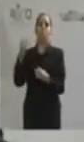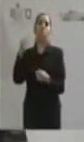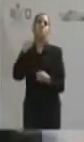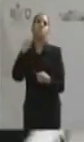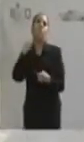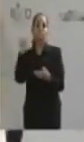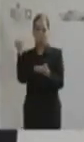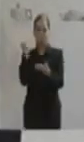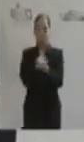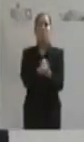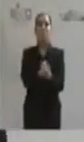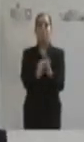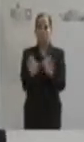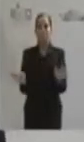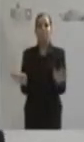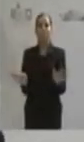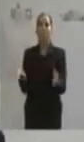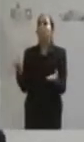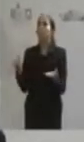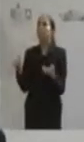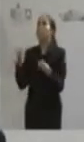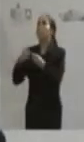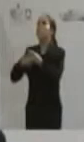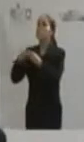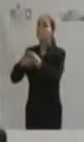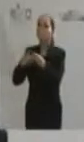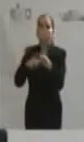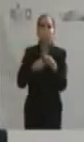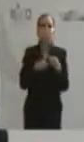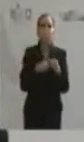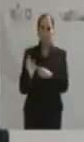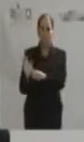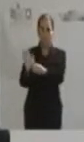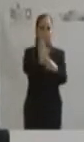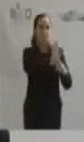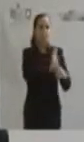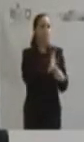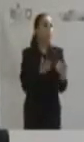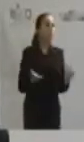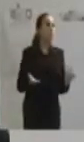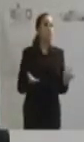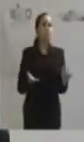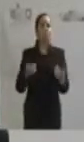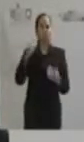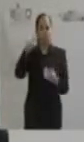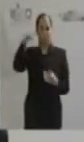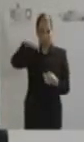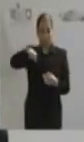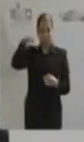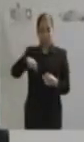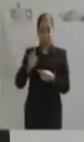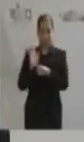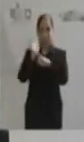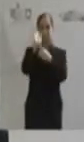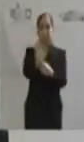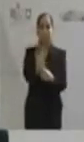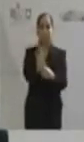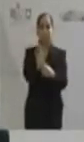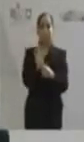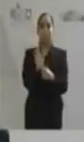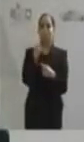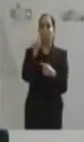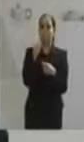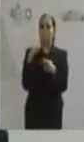Tolimán. Y hoy sale en todos los medios de comunicación, especialmente en este, donde muy